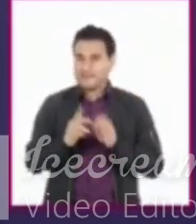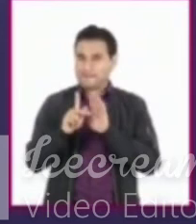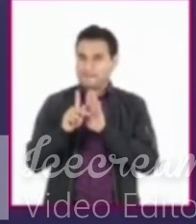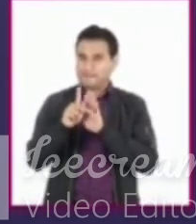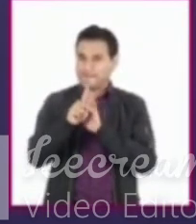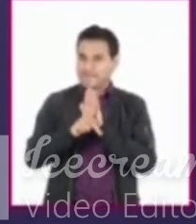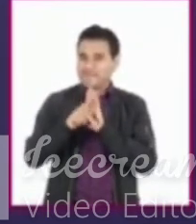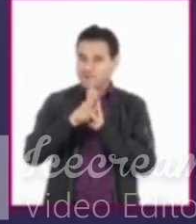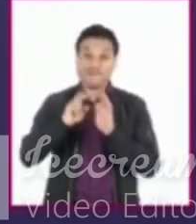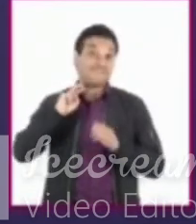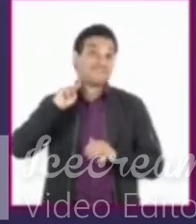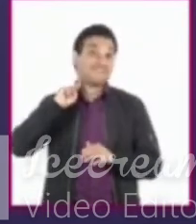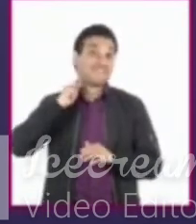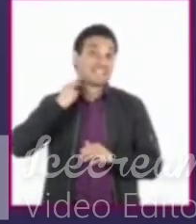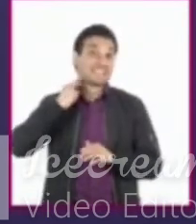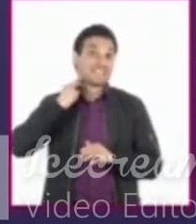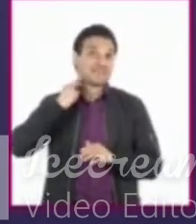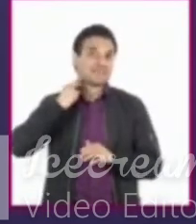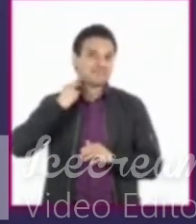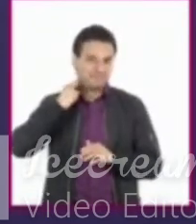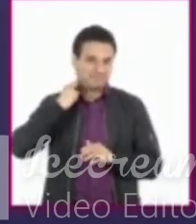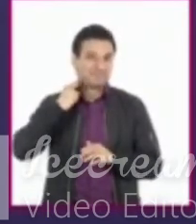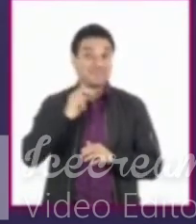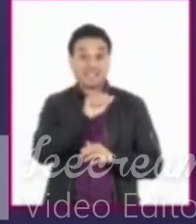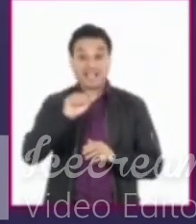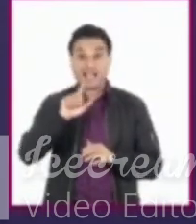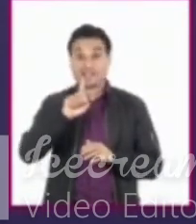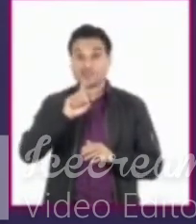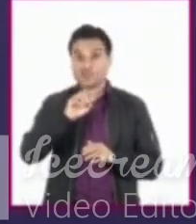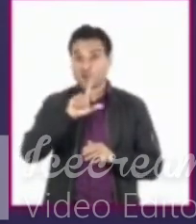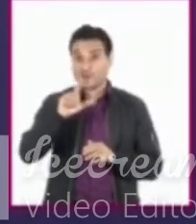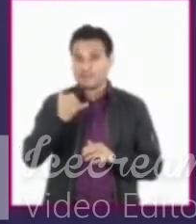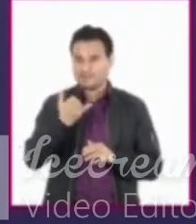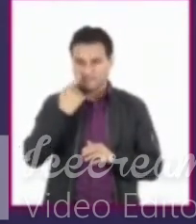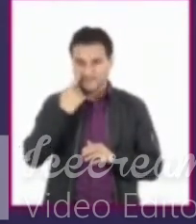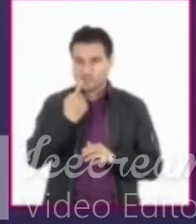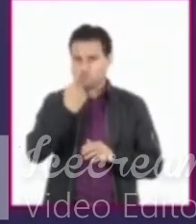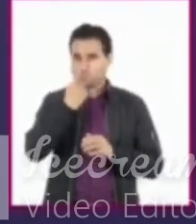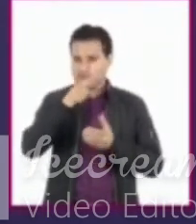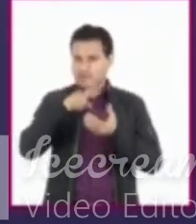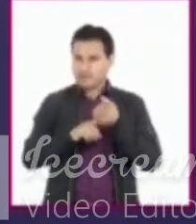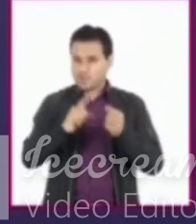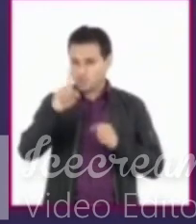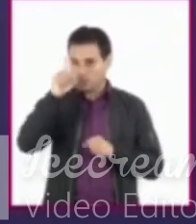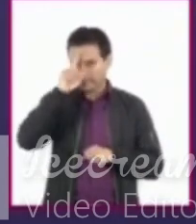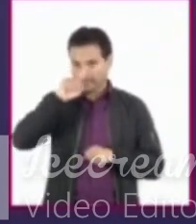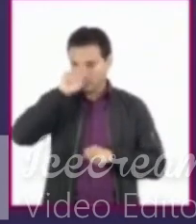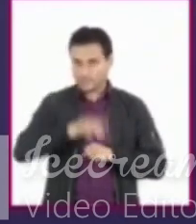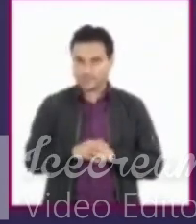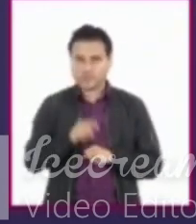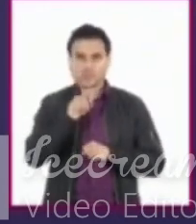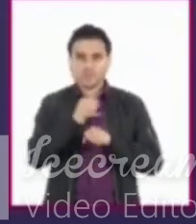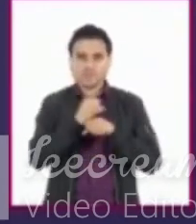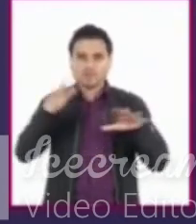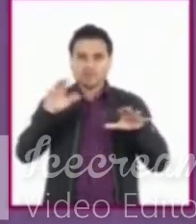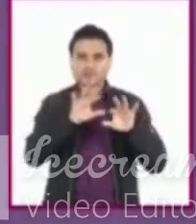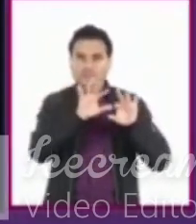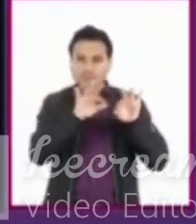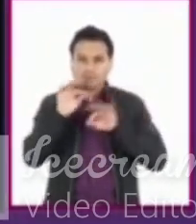video de Frankenstein a Dolly para conocer un consejo acerca de cómo seleccionar información.